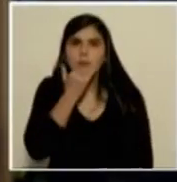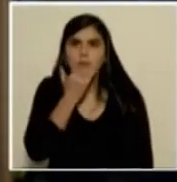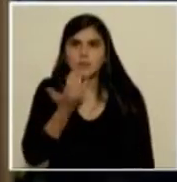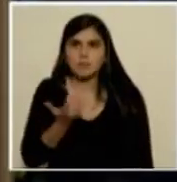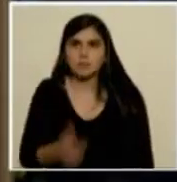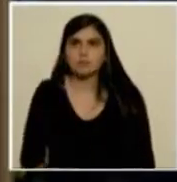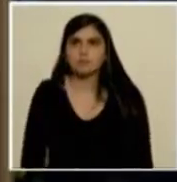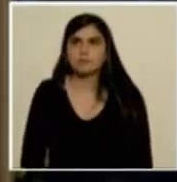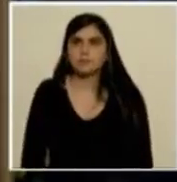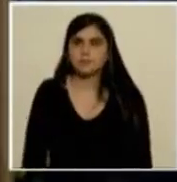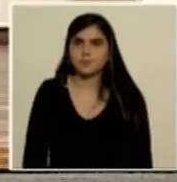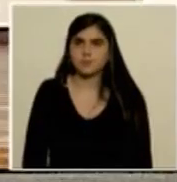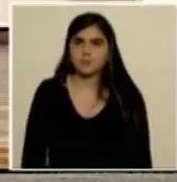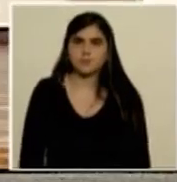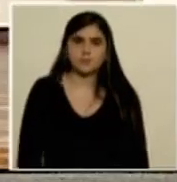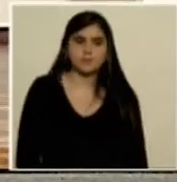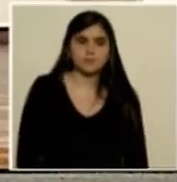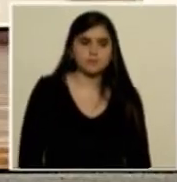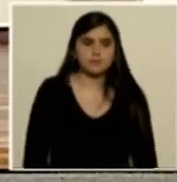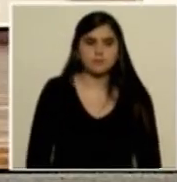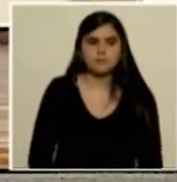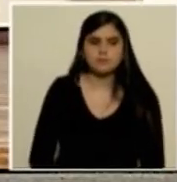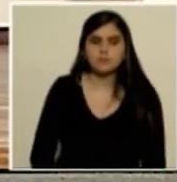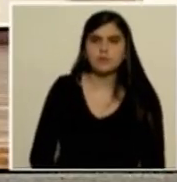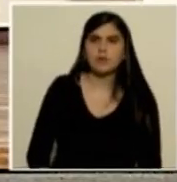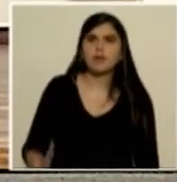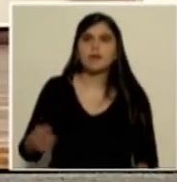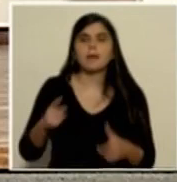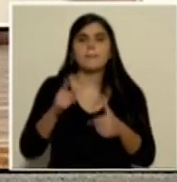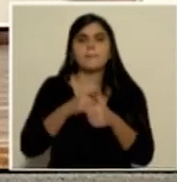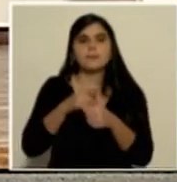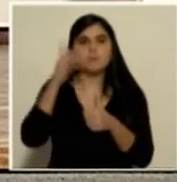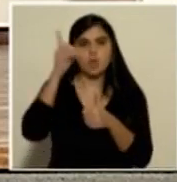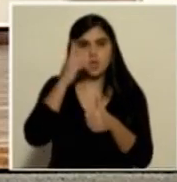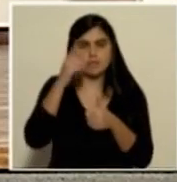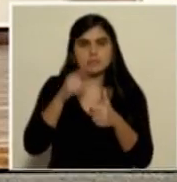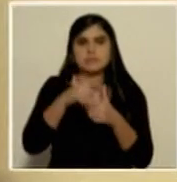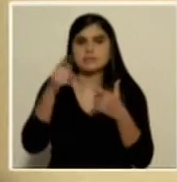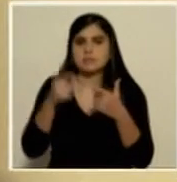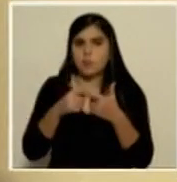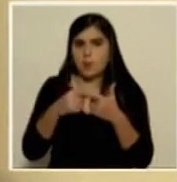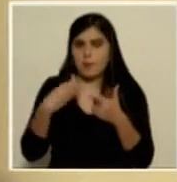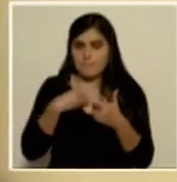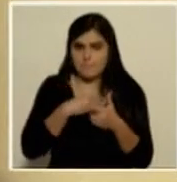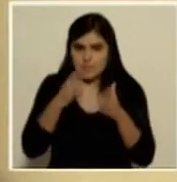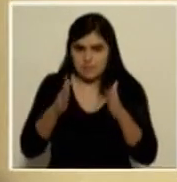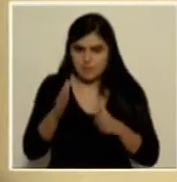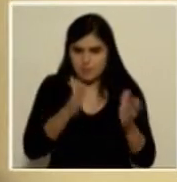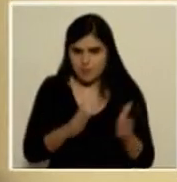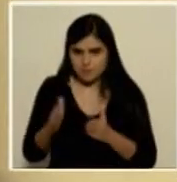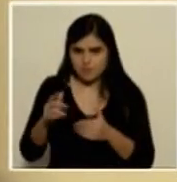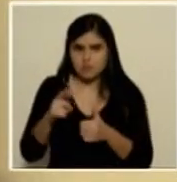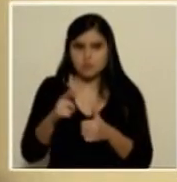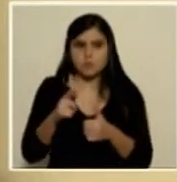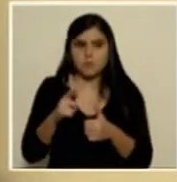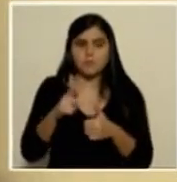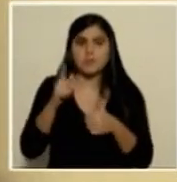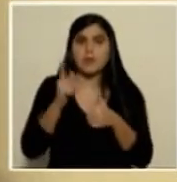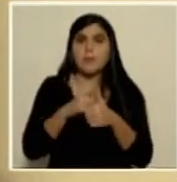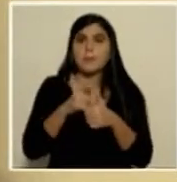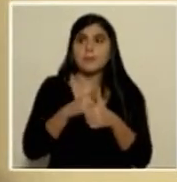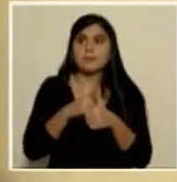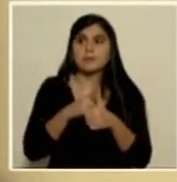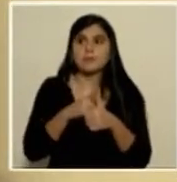abordamos con el señor ministro y la pregunta sobre la carta con la señora ministra de Planificación. Sí, vea, con respecto a la primera de